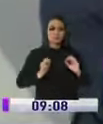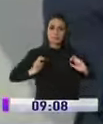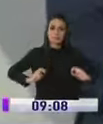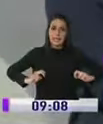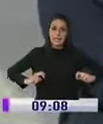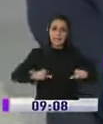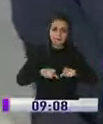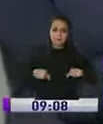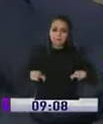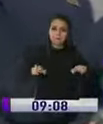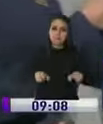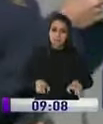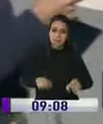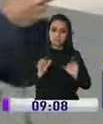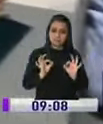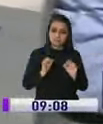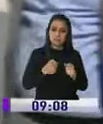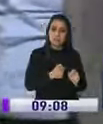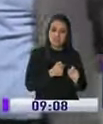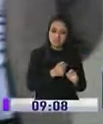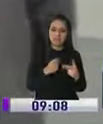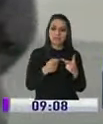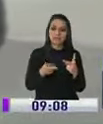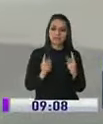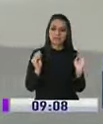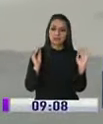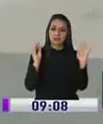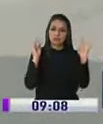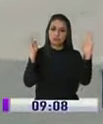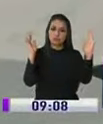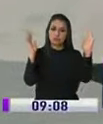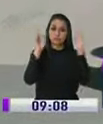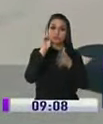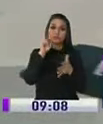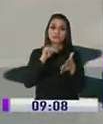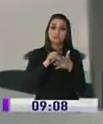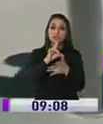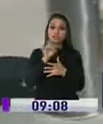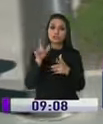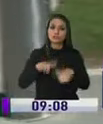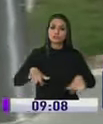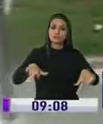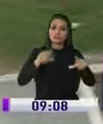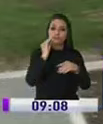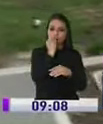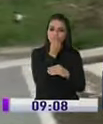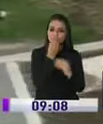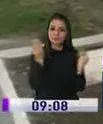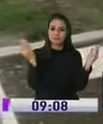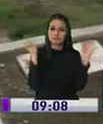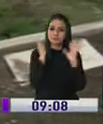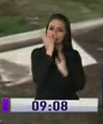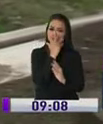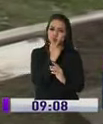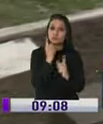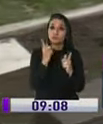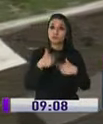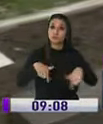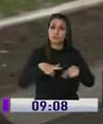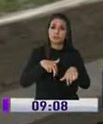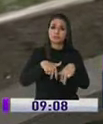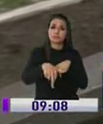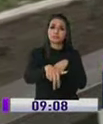madera plástica, tenemos una gran intervención en arbolado, cerca de 2.800 especies vegetales, porque es la idea que no sea simplemente